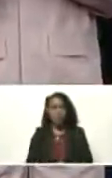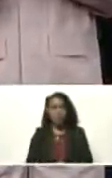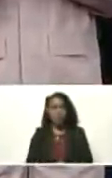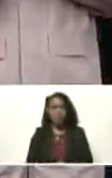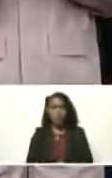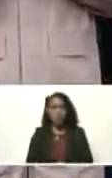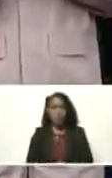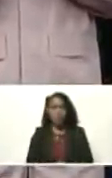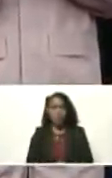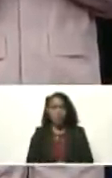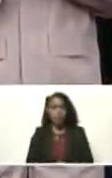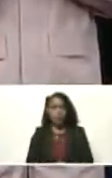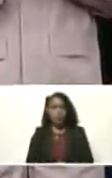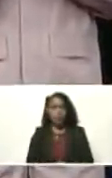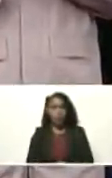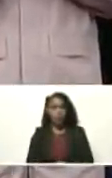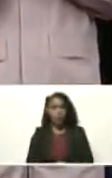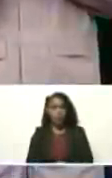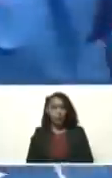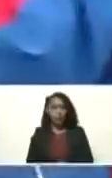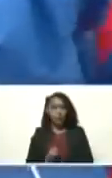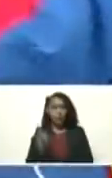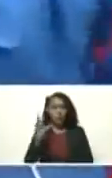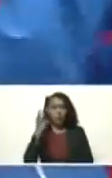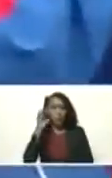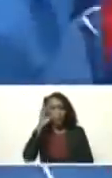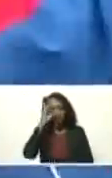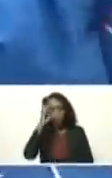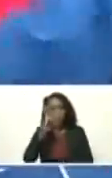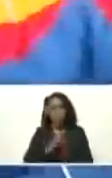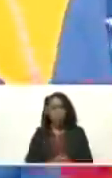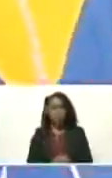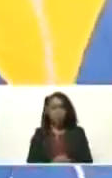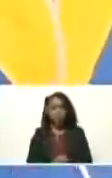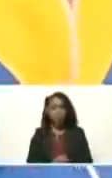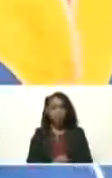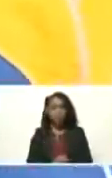Delcy Eloína Rodríguez Gómez.